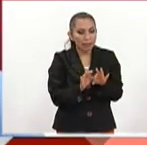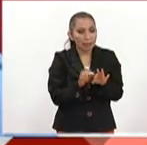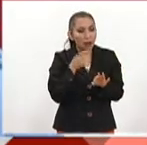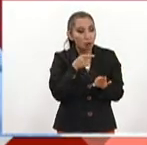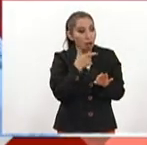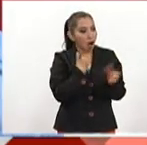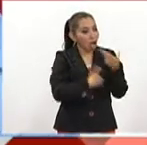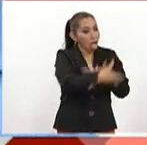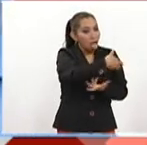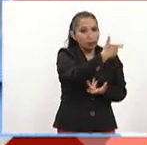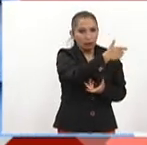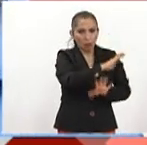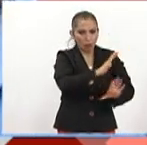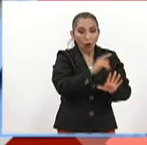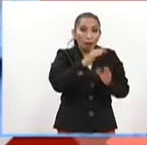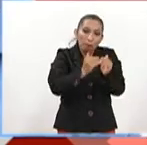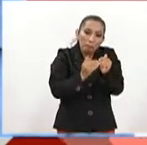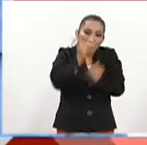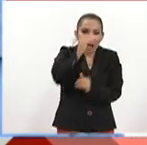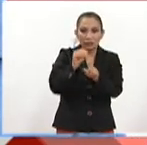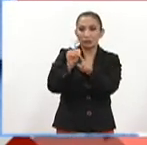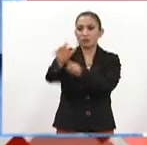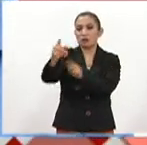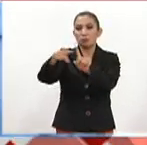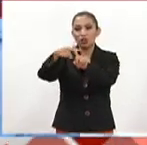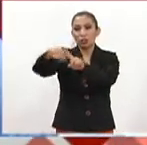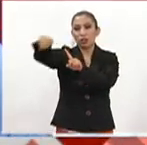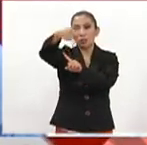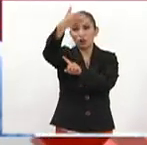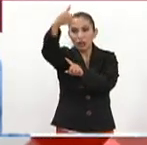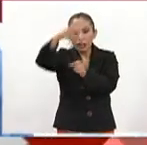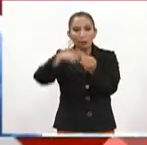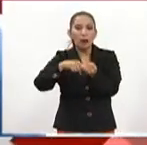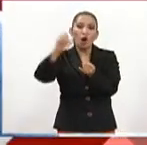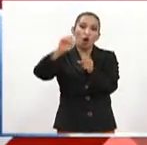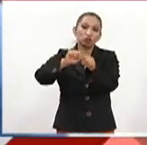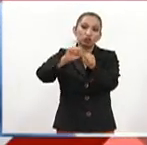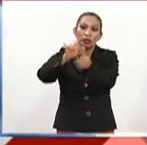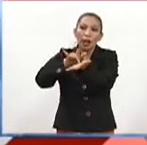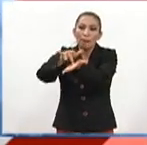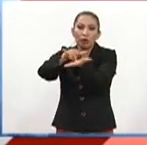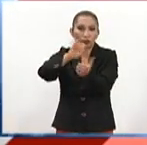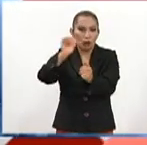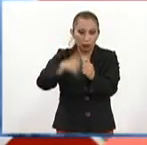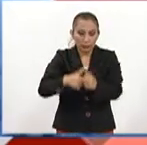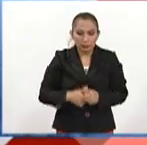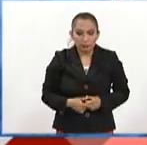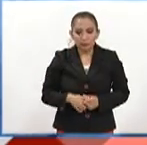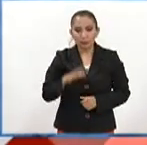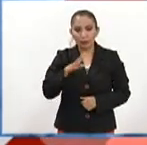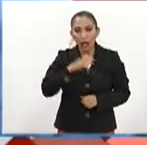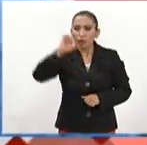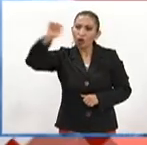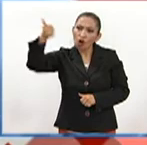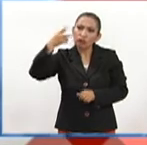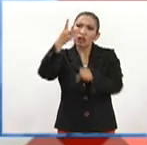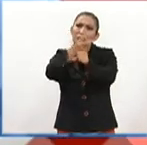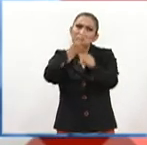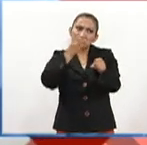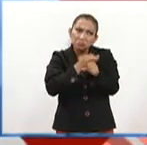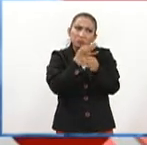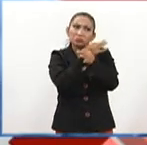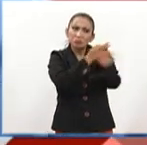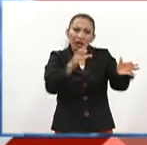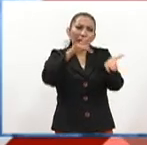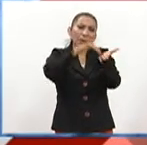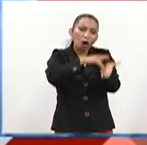lo comercial, ¿no?, sino que de verdad generen un impacto positivo en el medio ambiente o en la sociedad. Y hay convocatorias